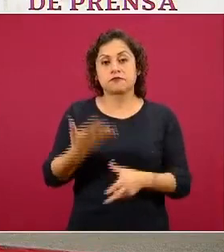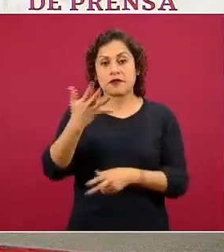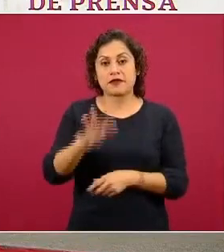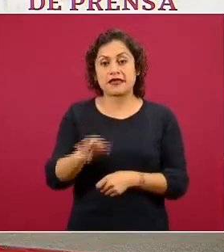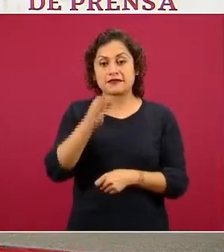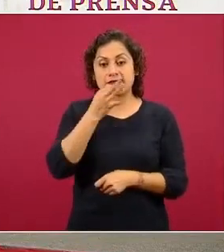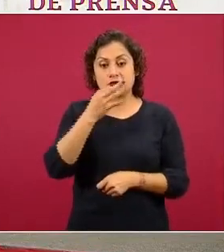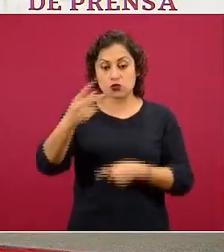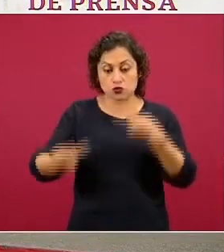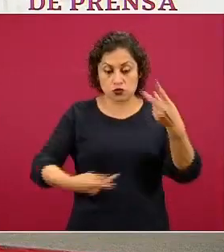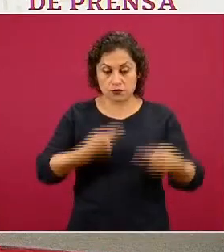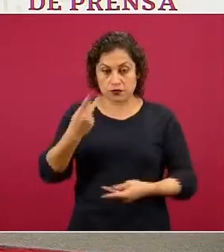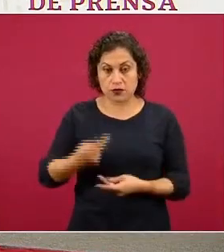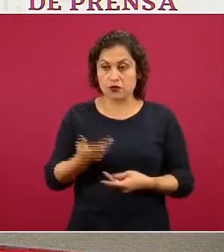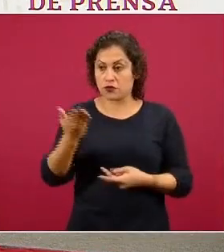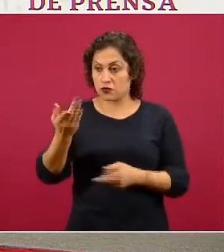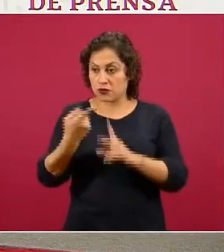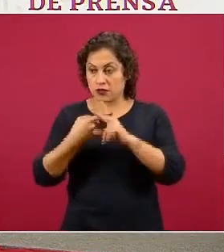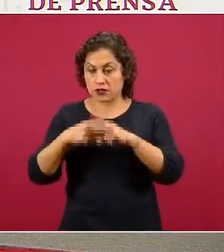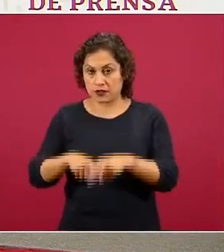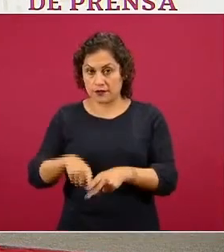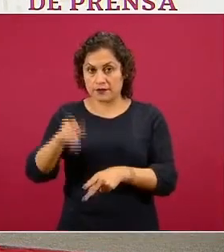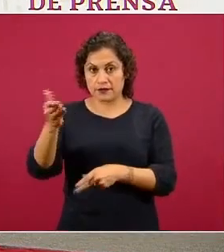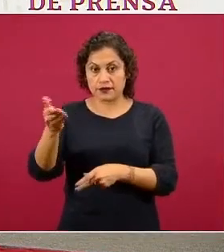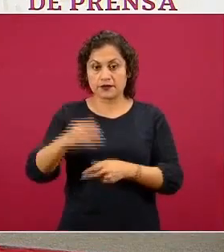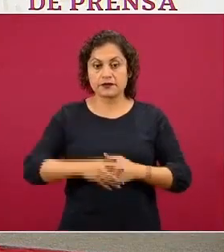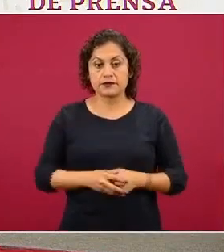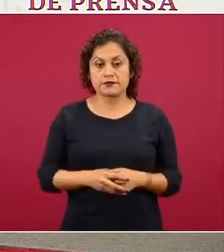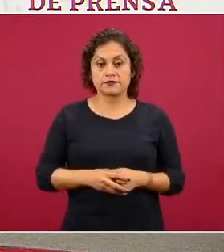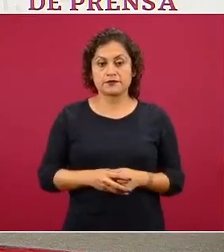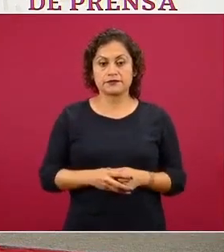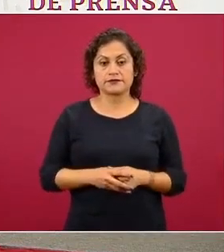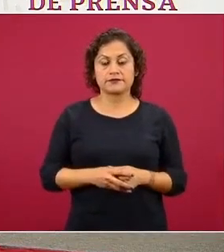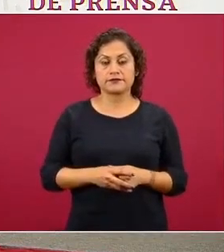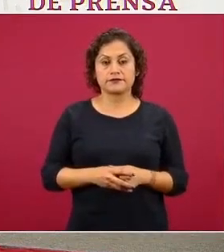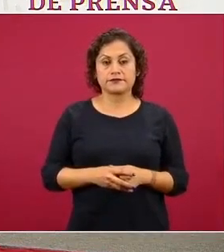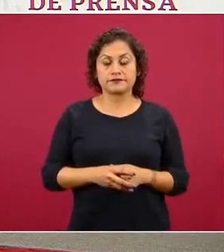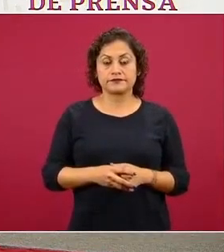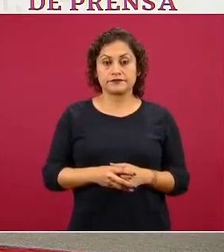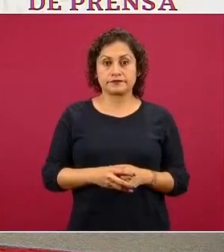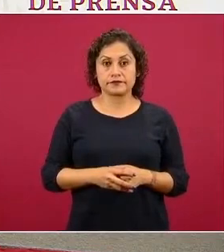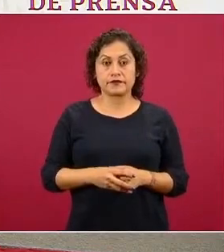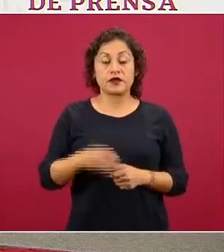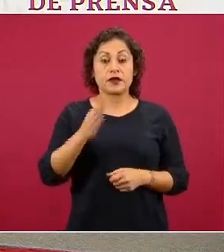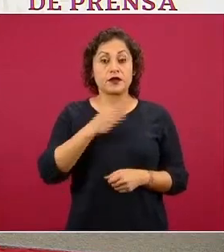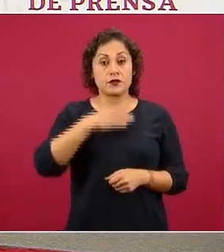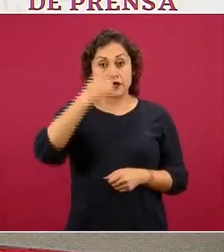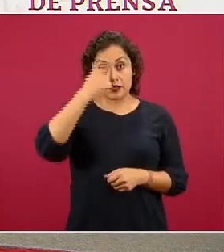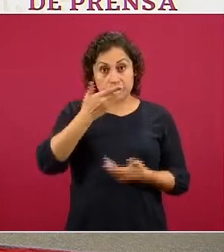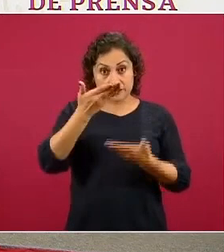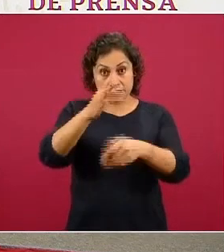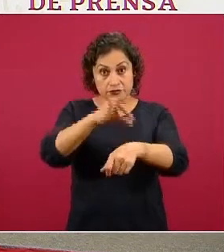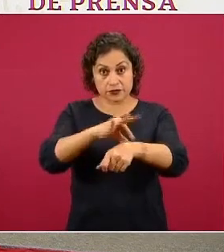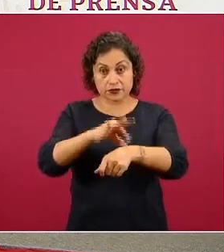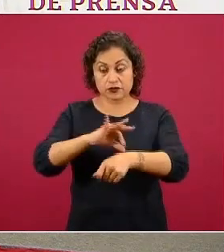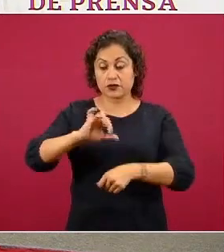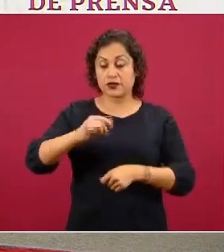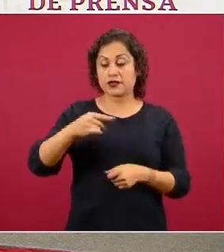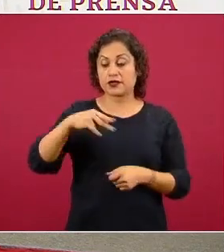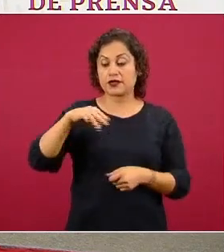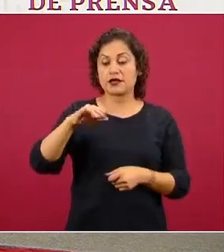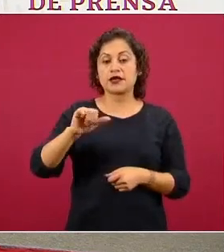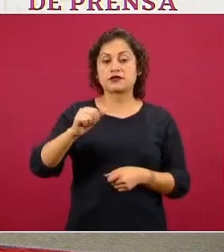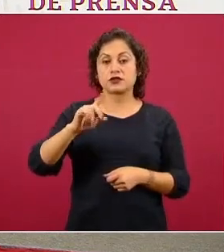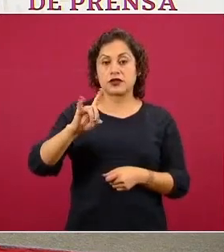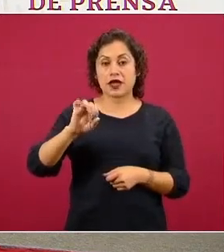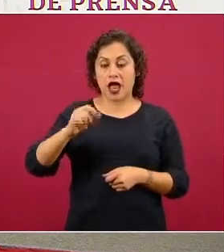Vamos a empezar por aquí y después preguntas de atrás. Gracias. Buenas noches, doctor Ignacio de Alba, de Pie de